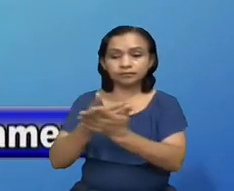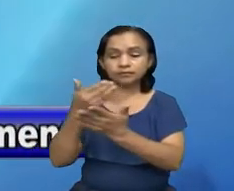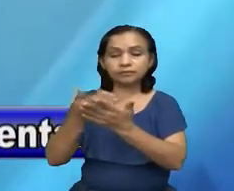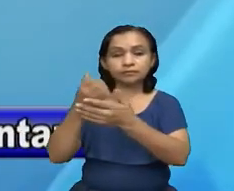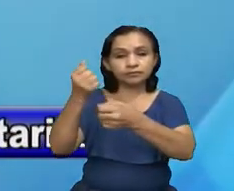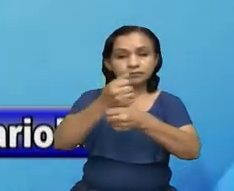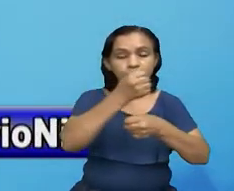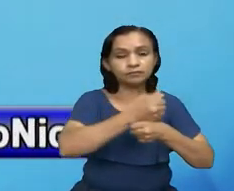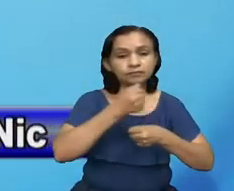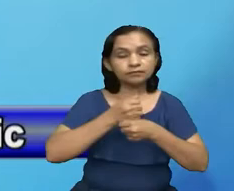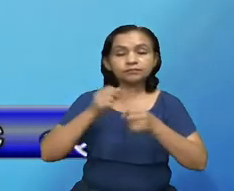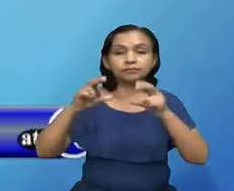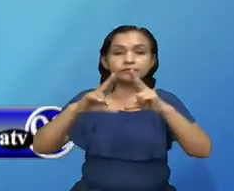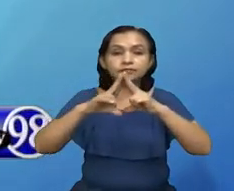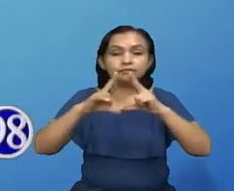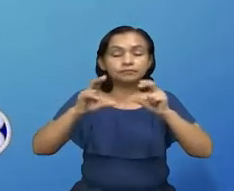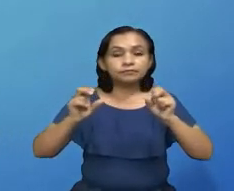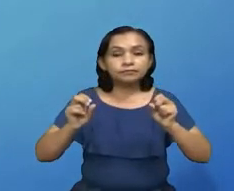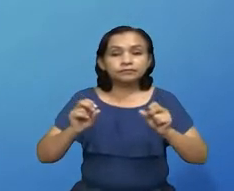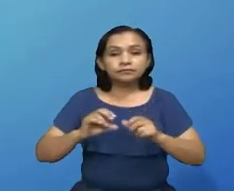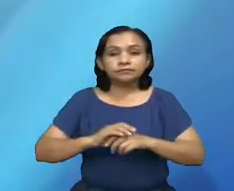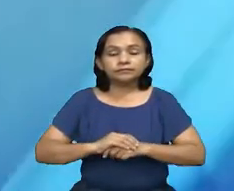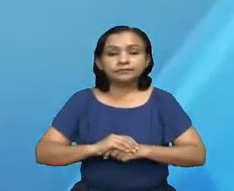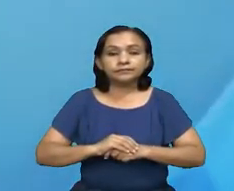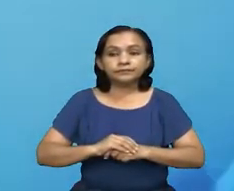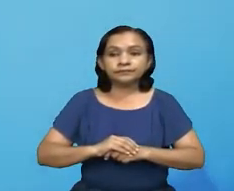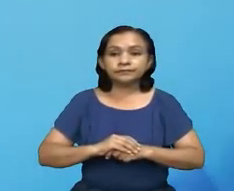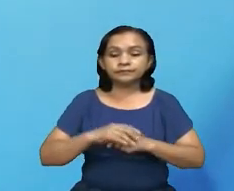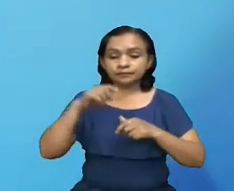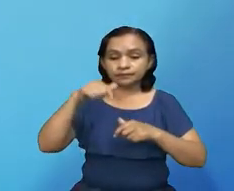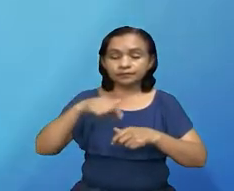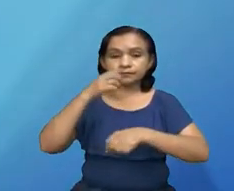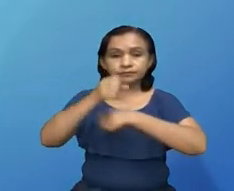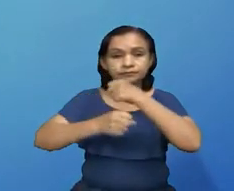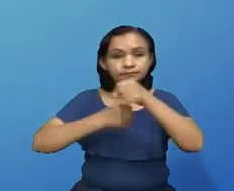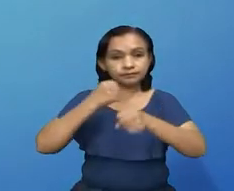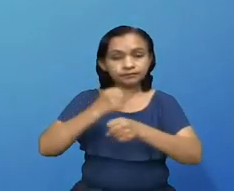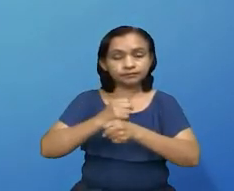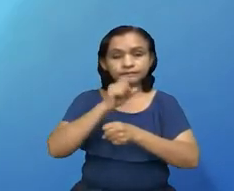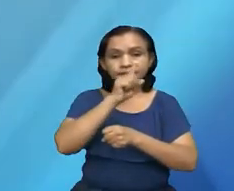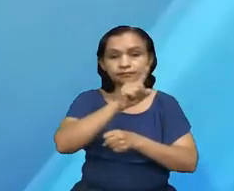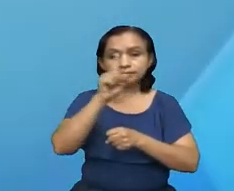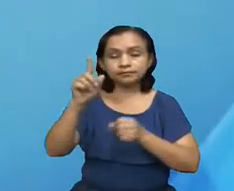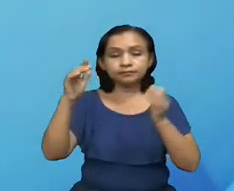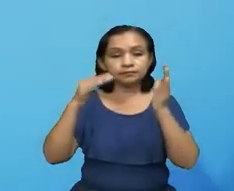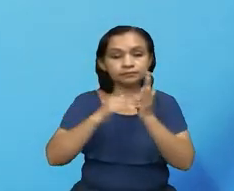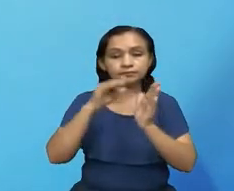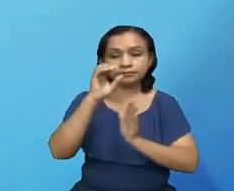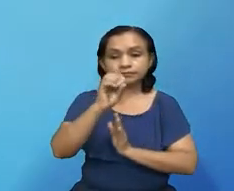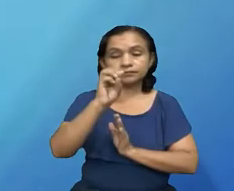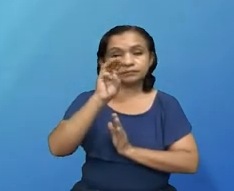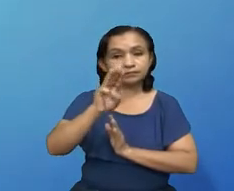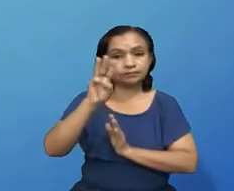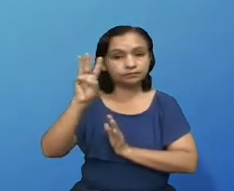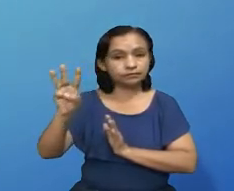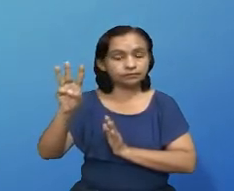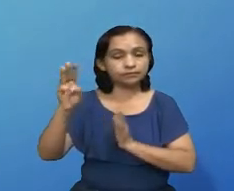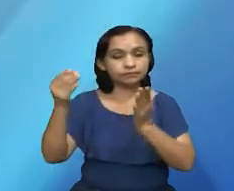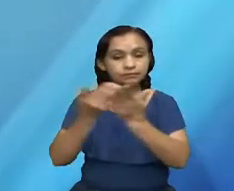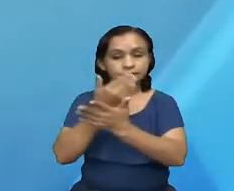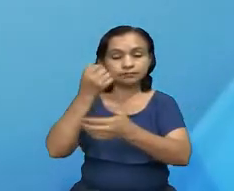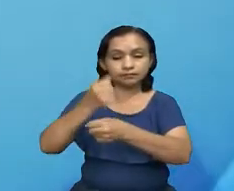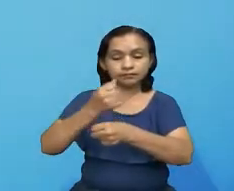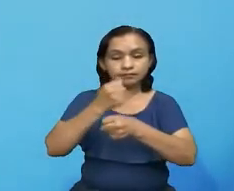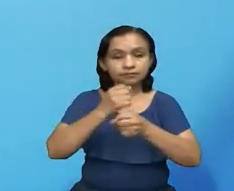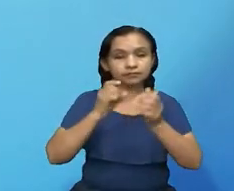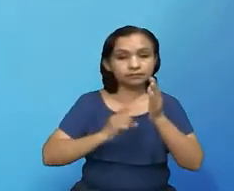todo el país en lo que va del año. 11.033 033